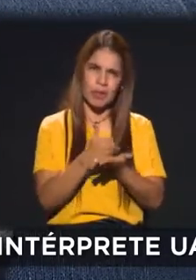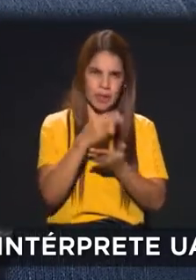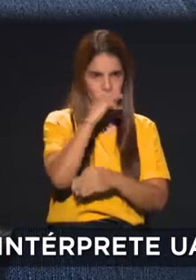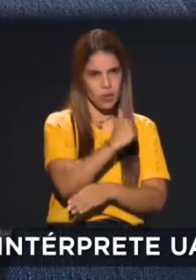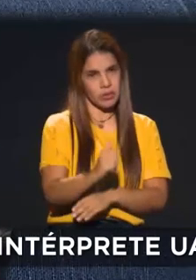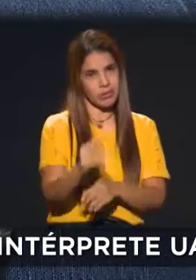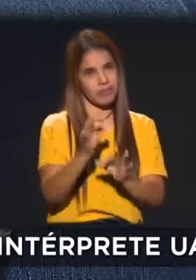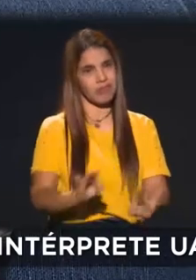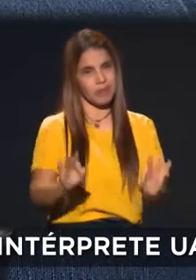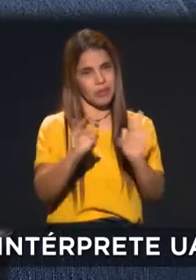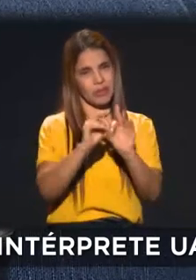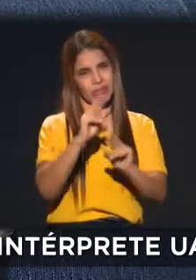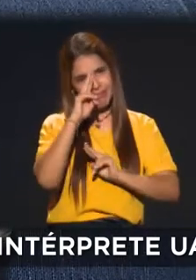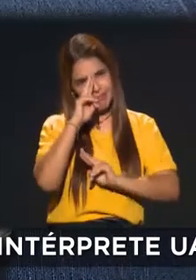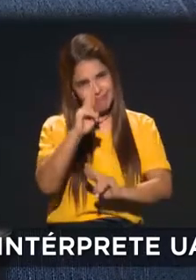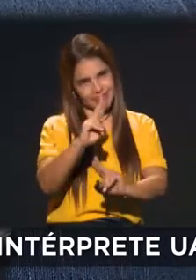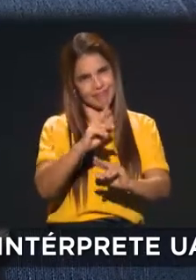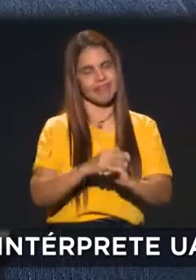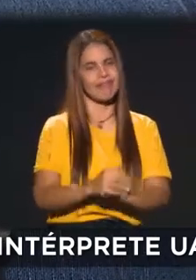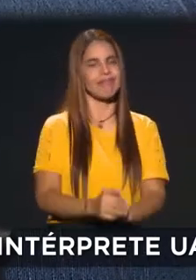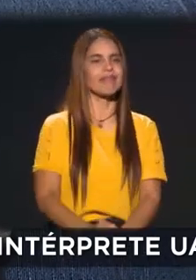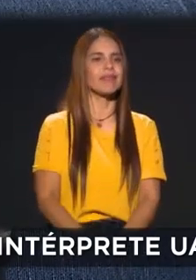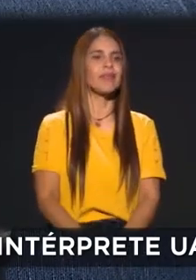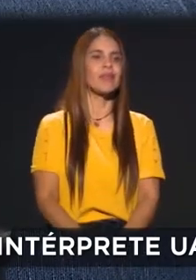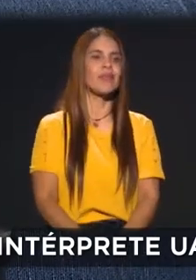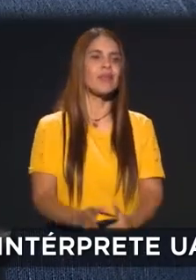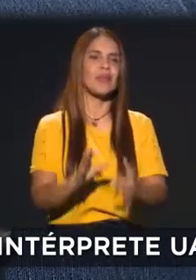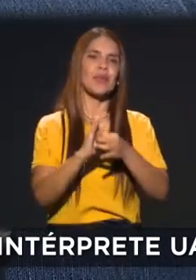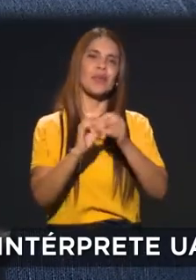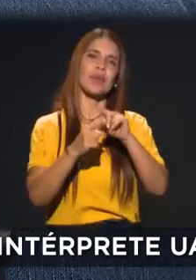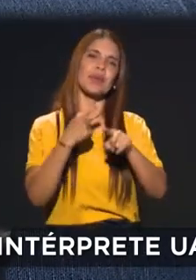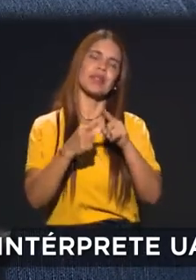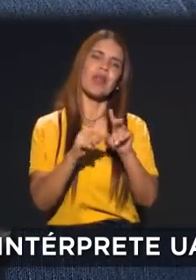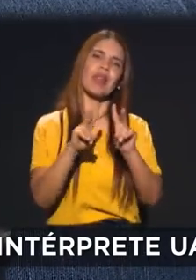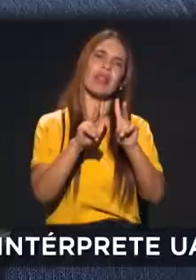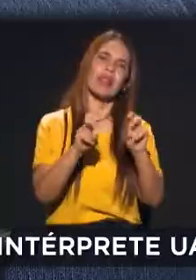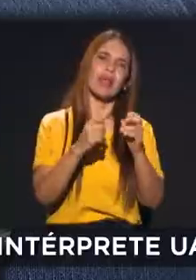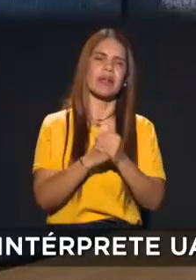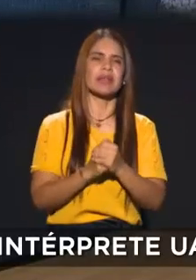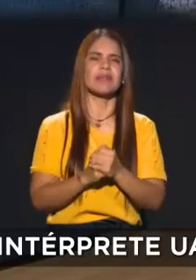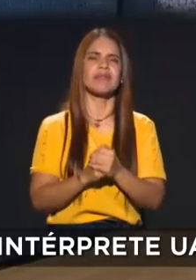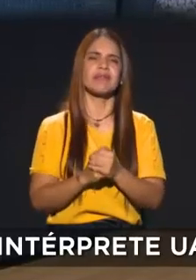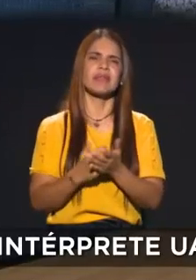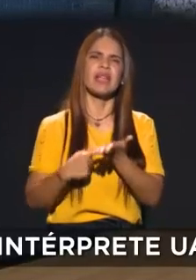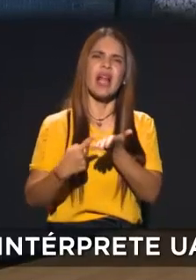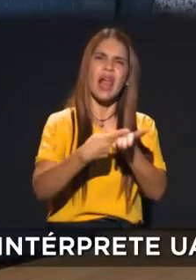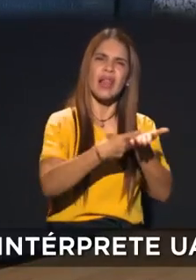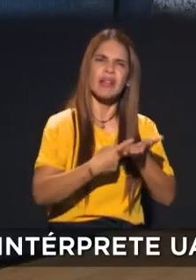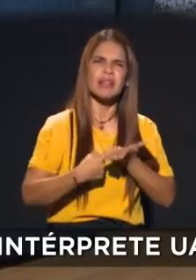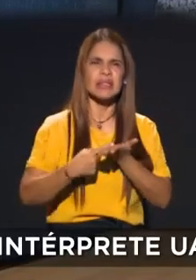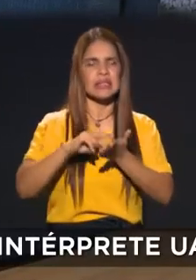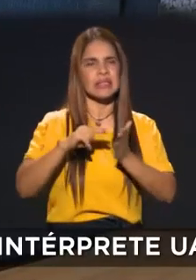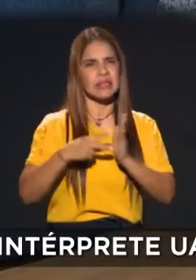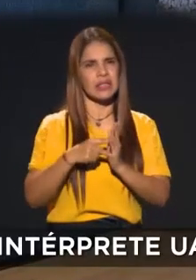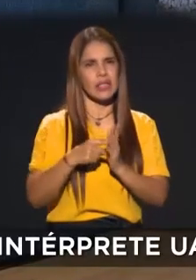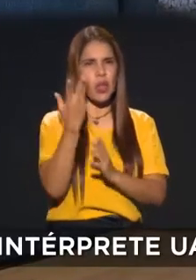respeto. Así es, bueno, con usted y otro grupo de compañeros hemos venido tratando el tema del debate, algo que